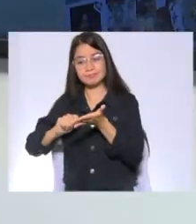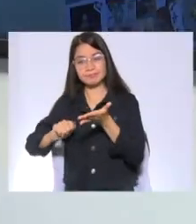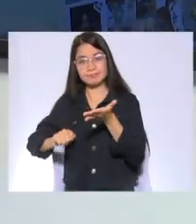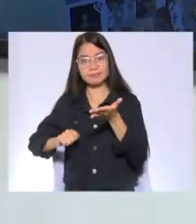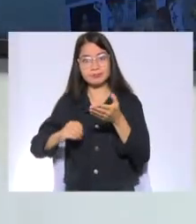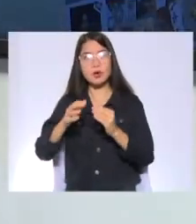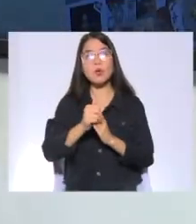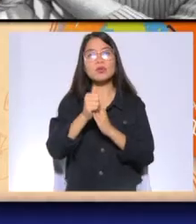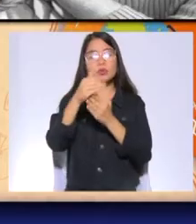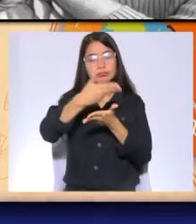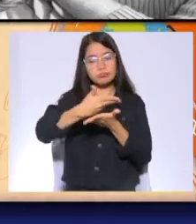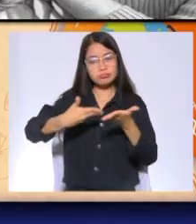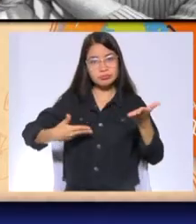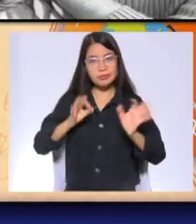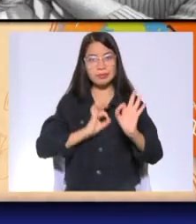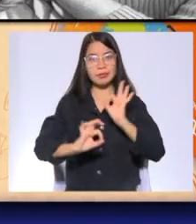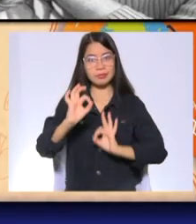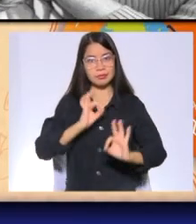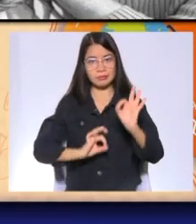representación.